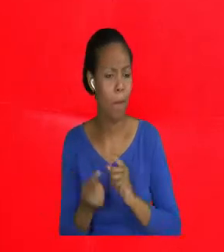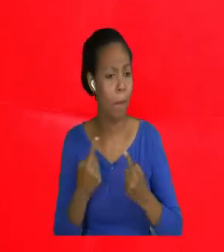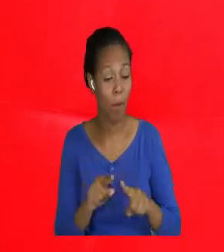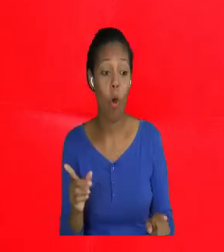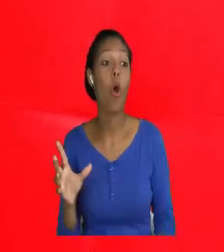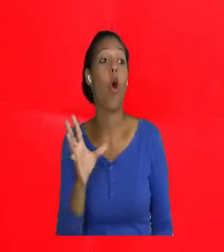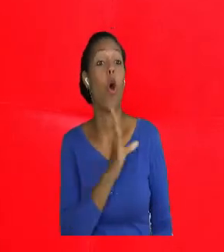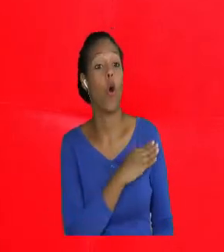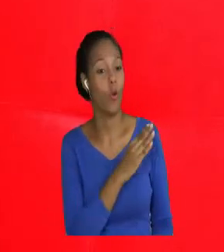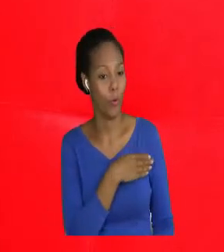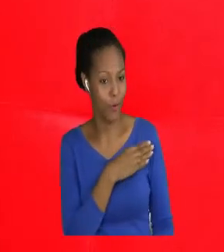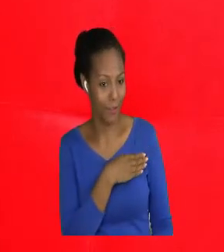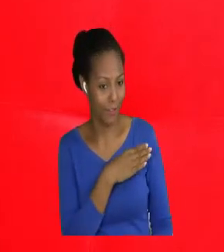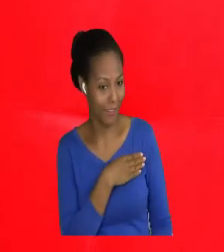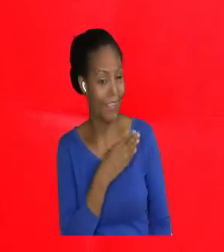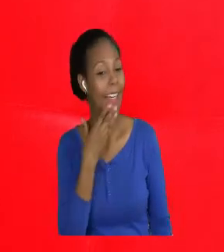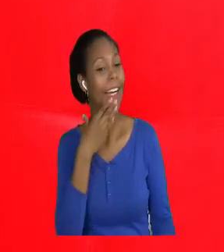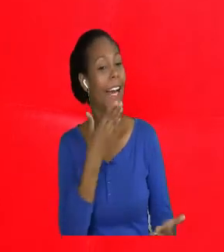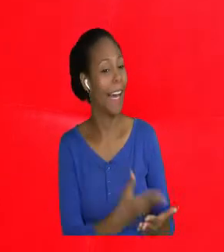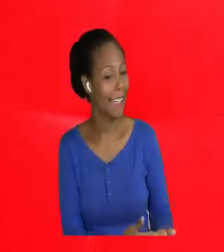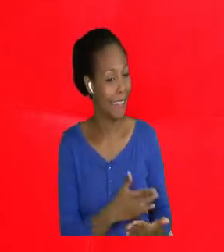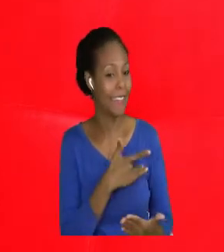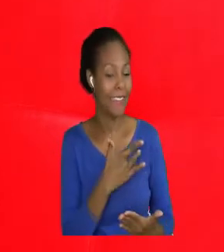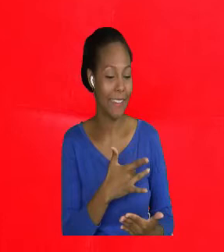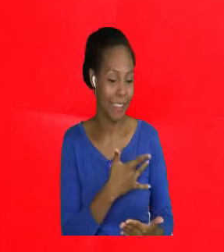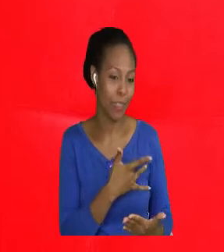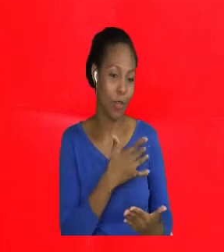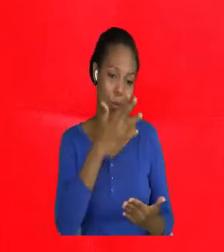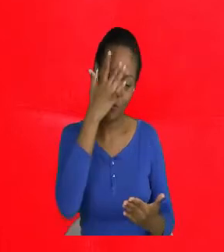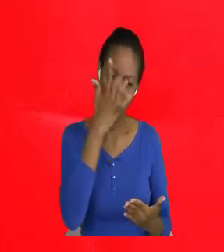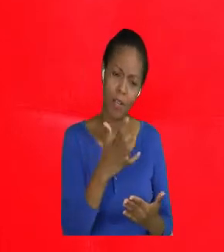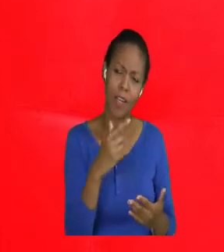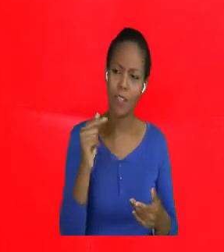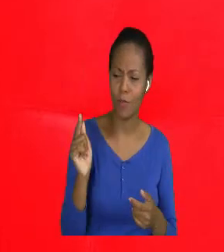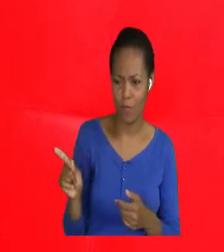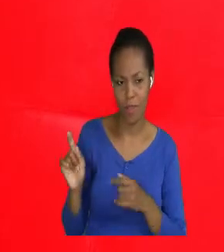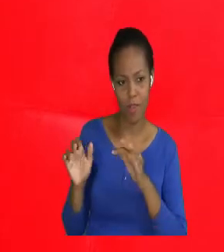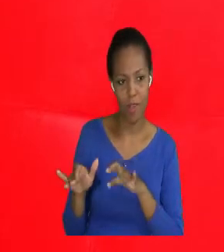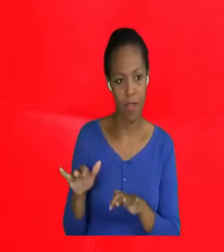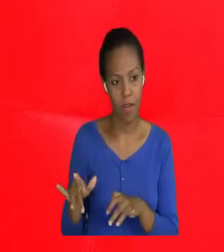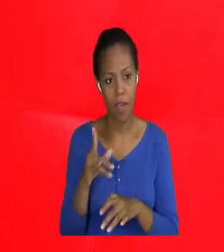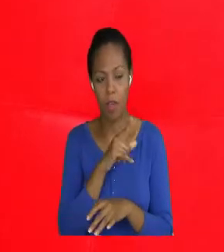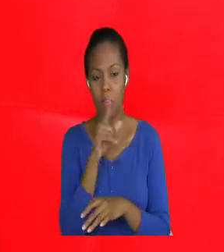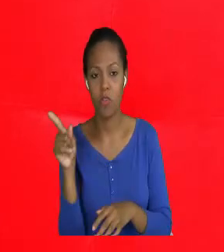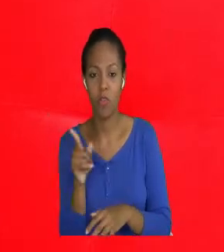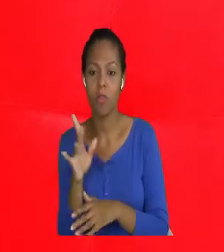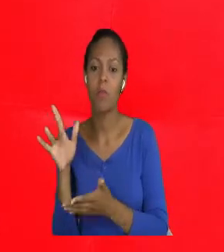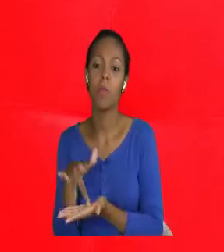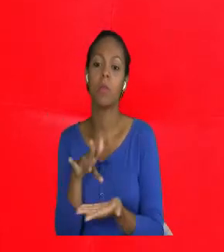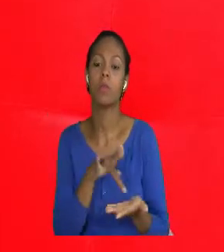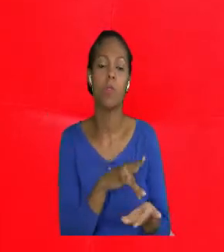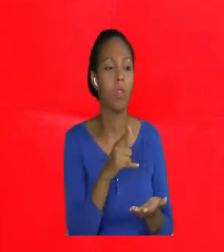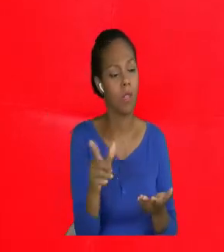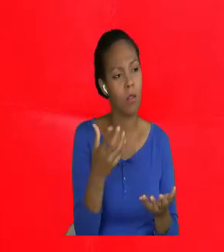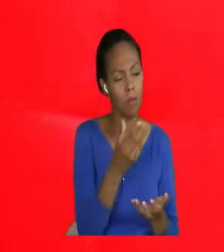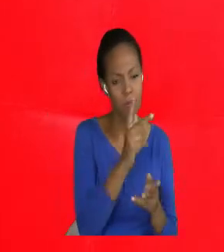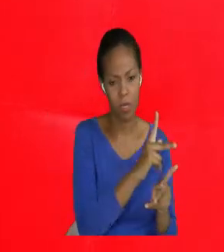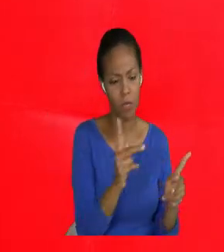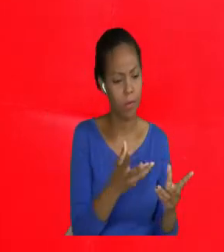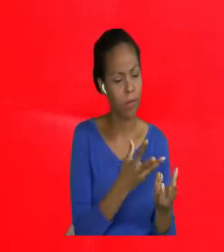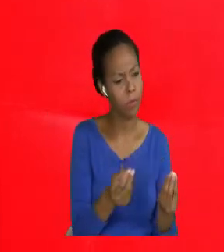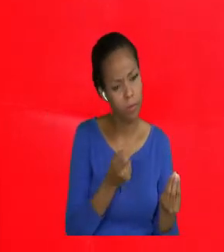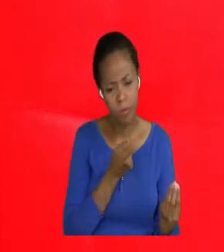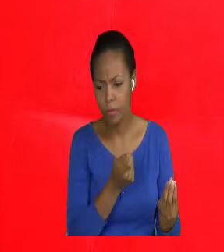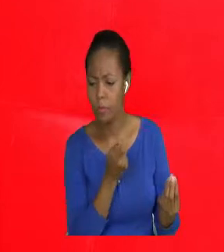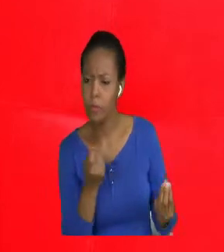muy agradecida. Como tú lo dices, es una secretaría que toca todo el tema de la población vulnerable. Entonces